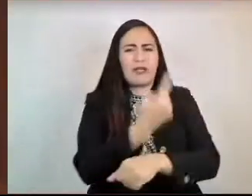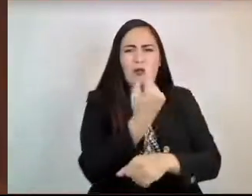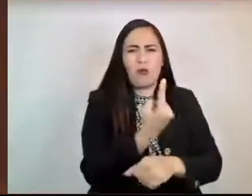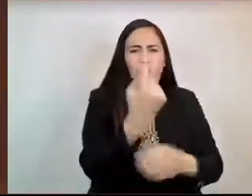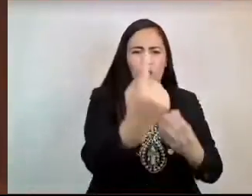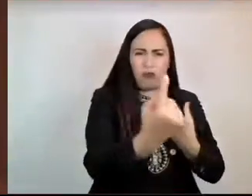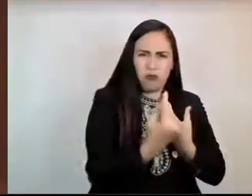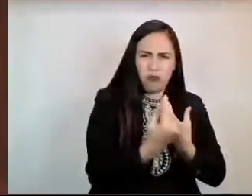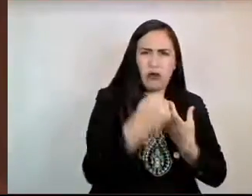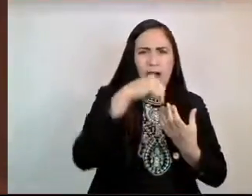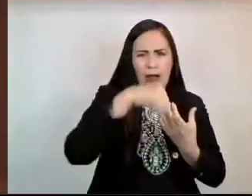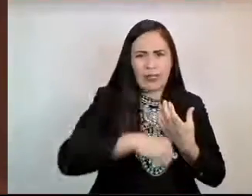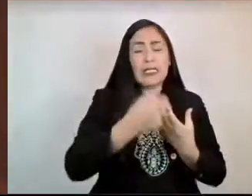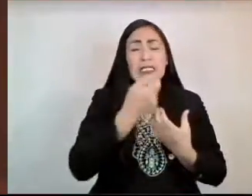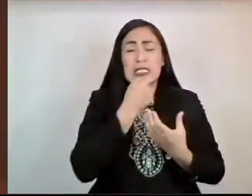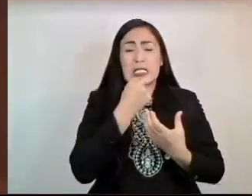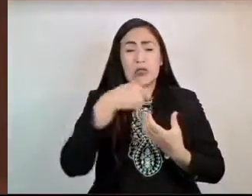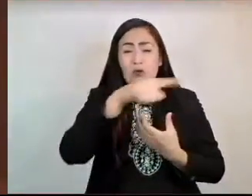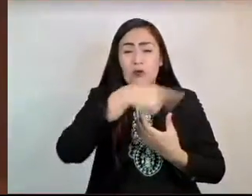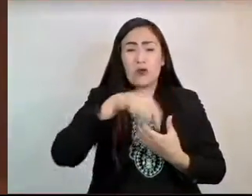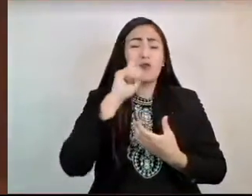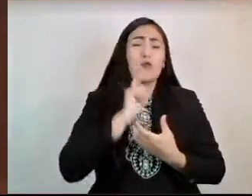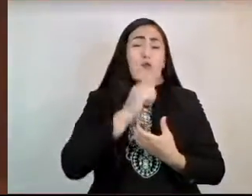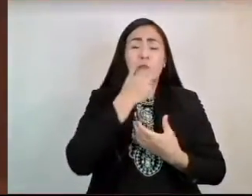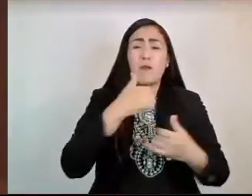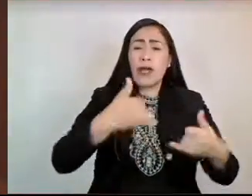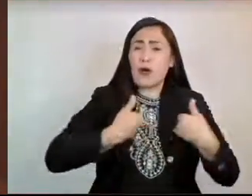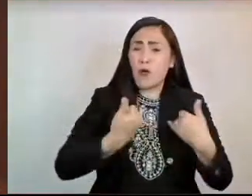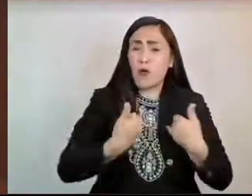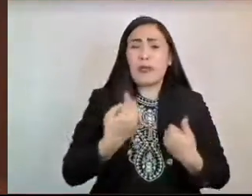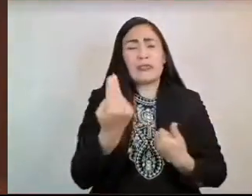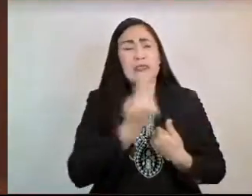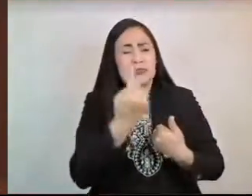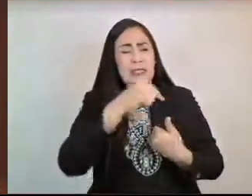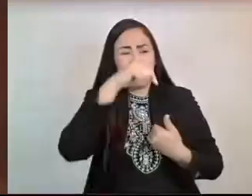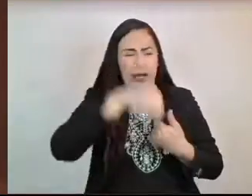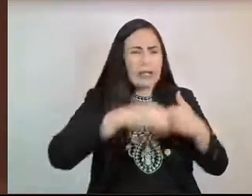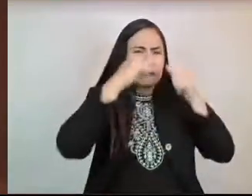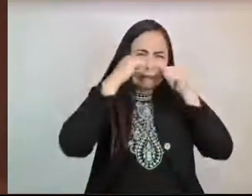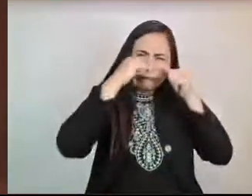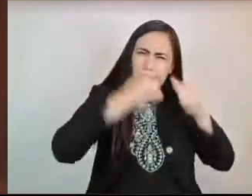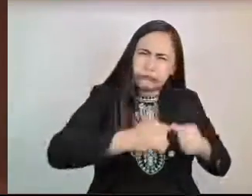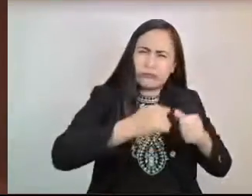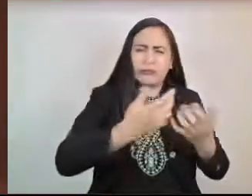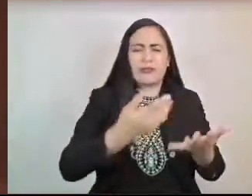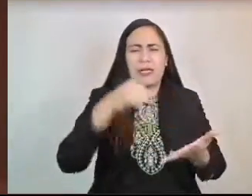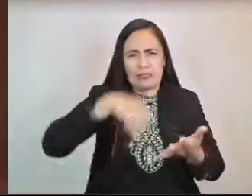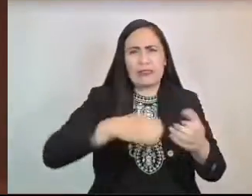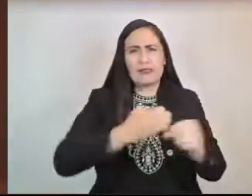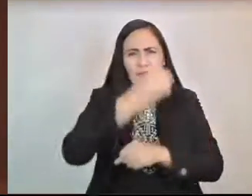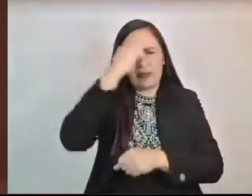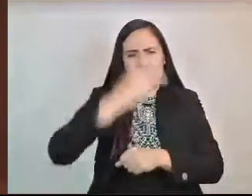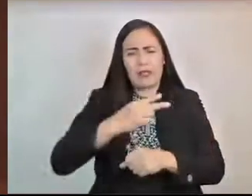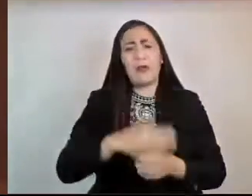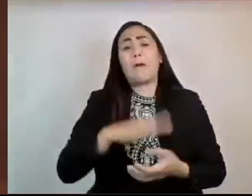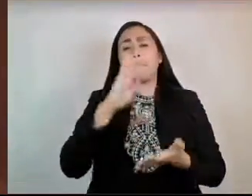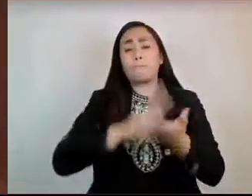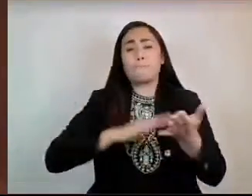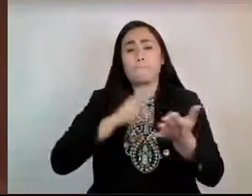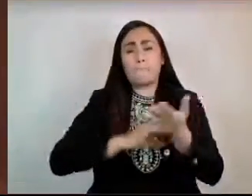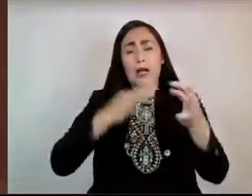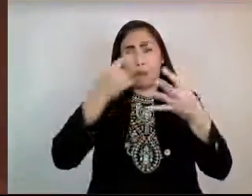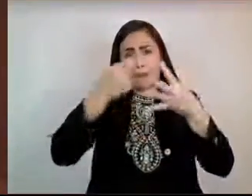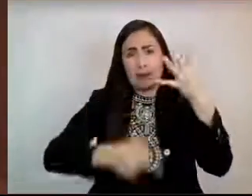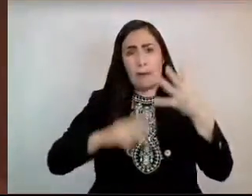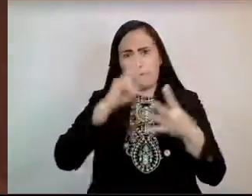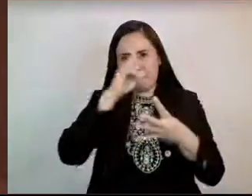a la primera infancia, niñas, niños y adolescentes en el Estado de México. En el documento La violencia contra las mujeres